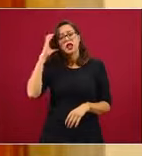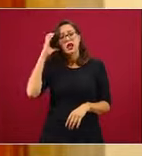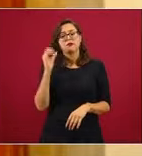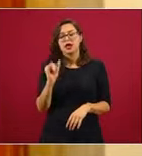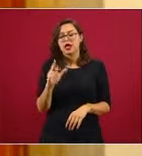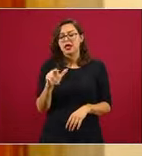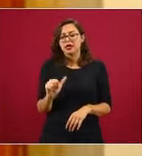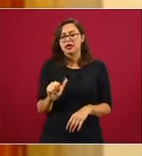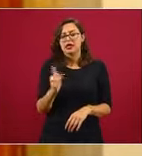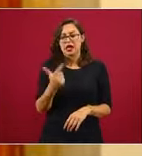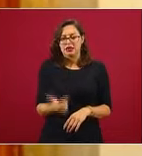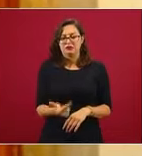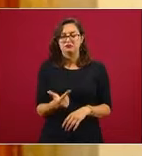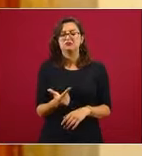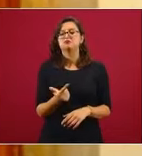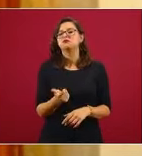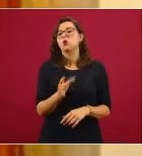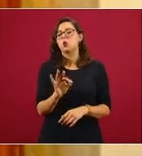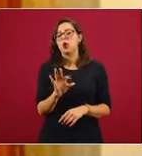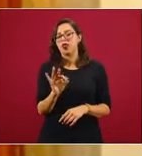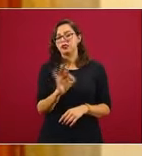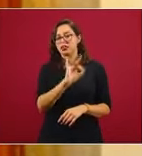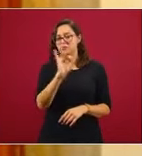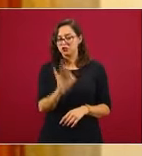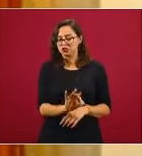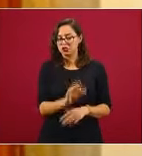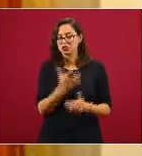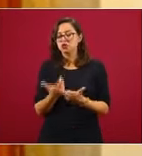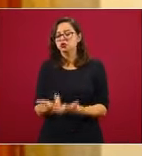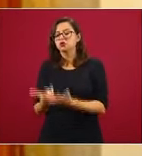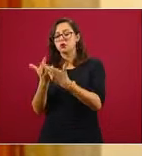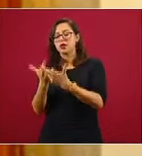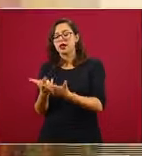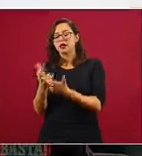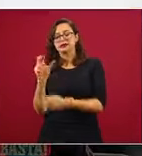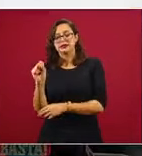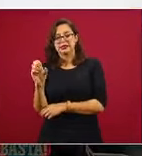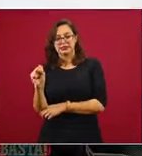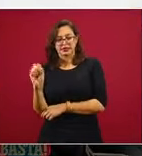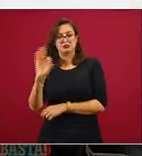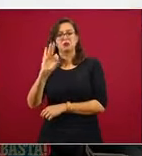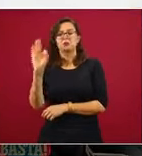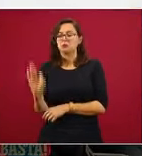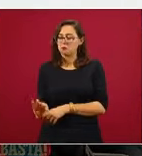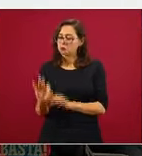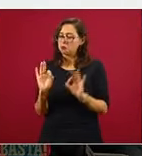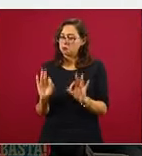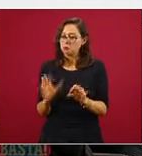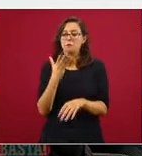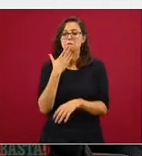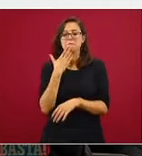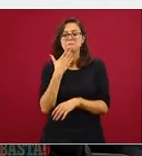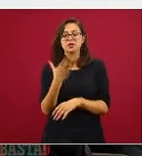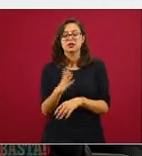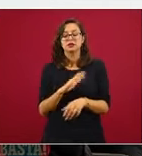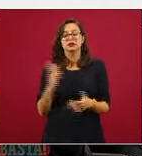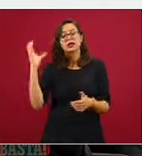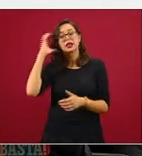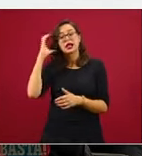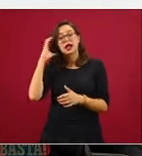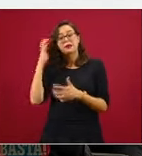al 50%, está en un 40% todavía, deja un 60% libre, todavía es bueno, y las camas con